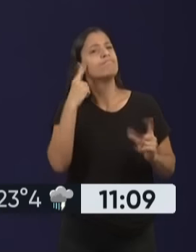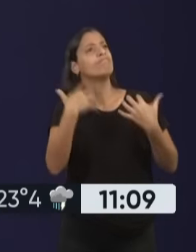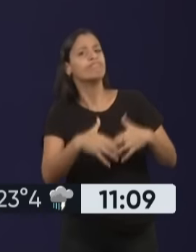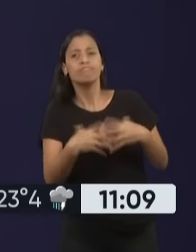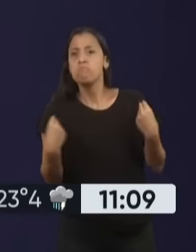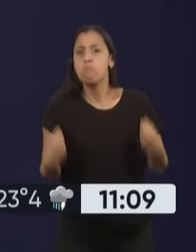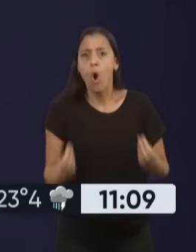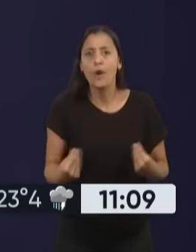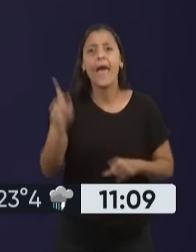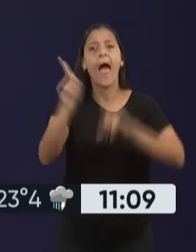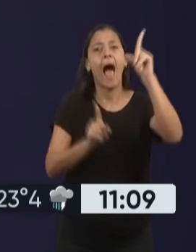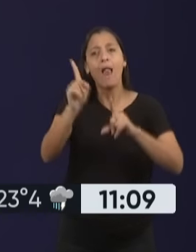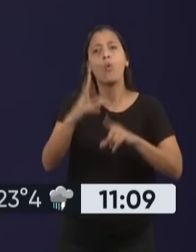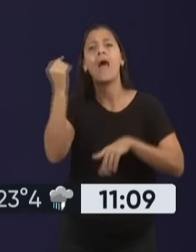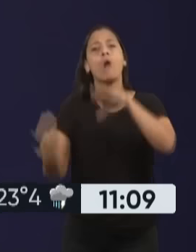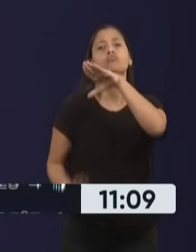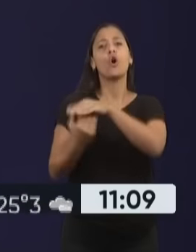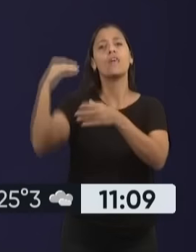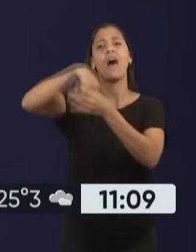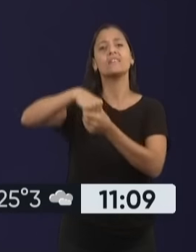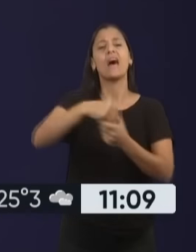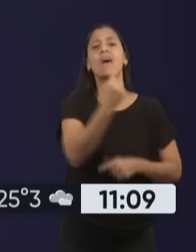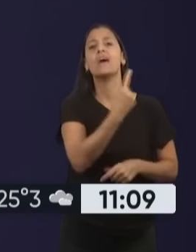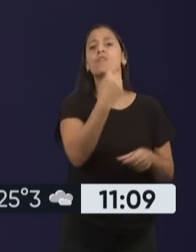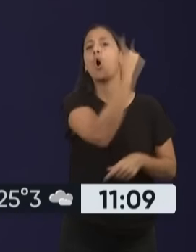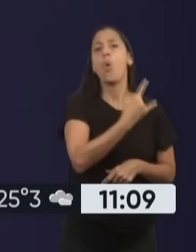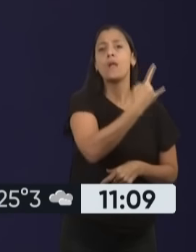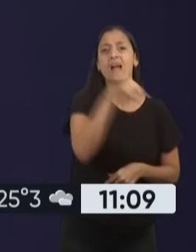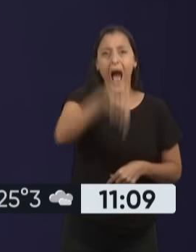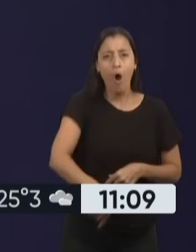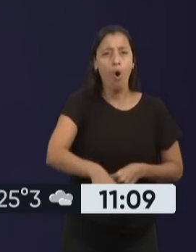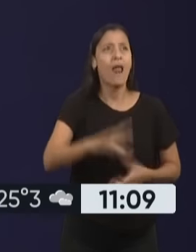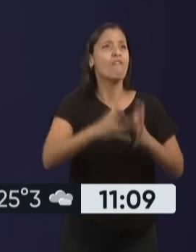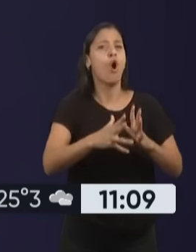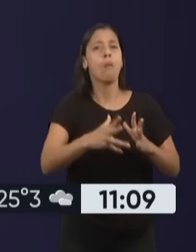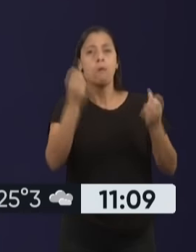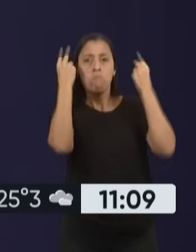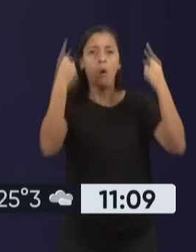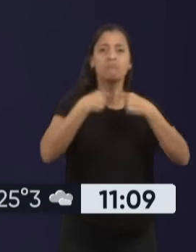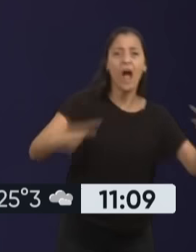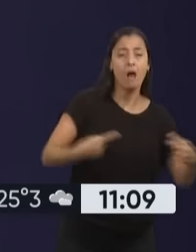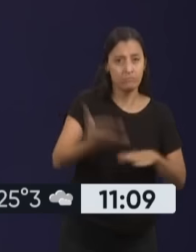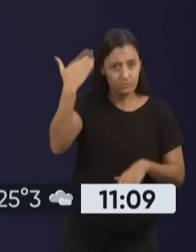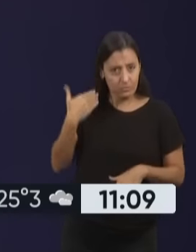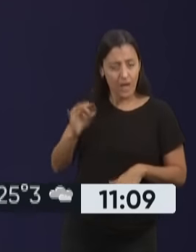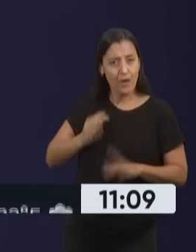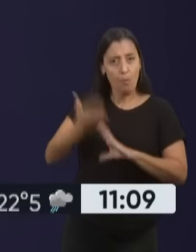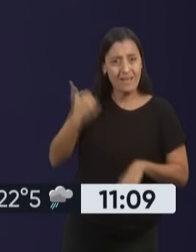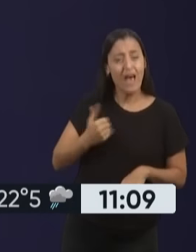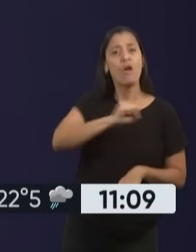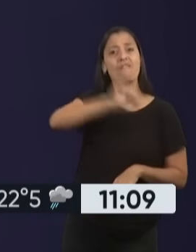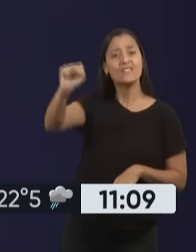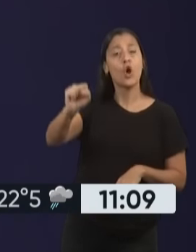qué algunas autoridades universitarias levantan la voz ahora y no el año pasado cuando la inflación fue del 211